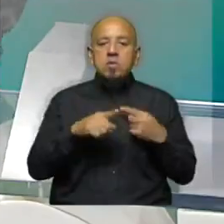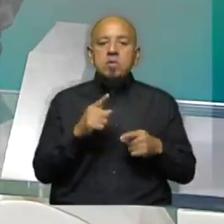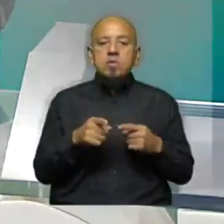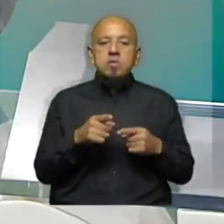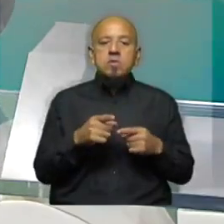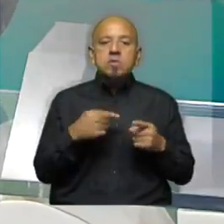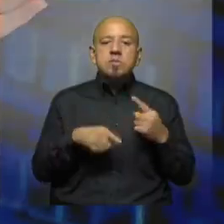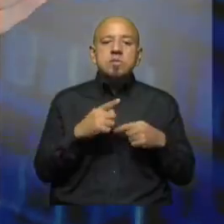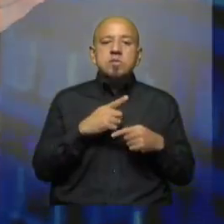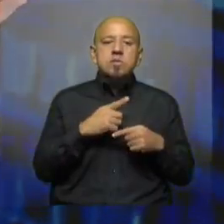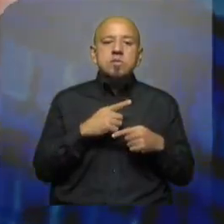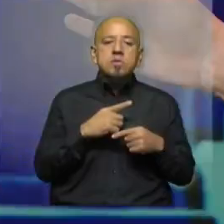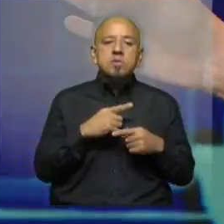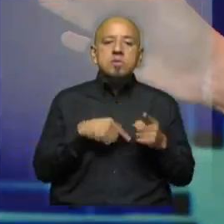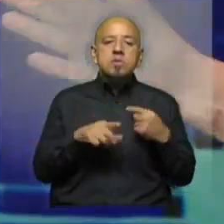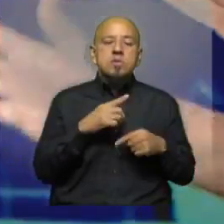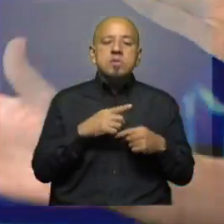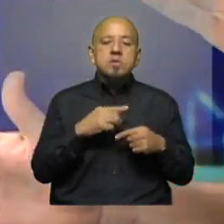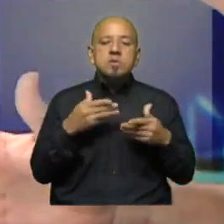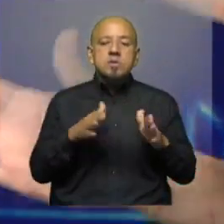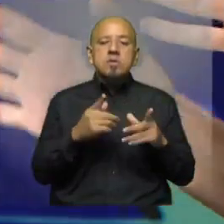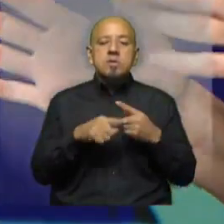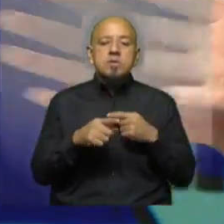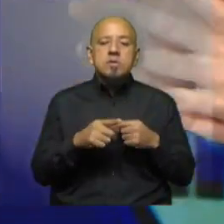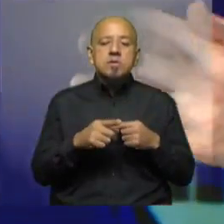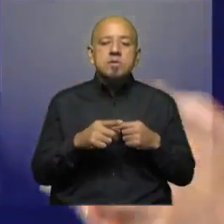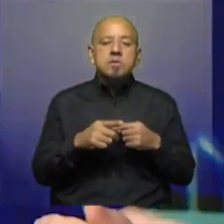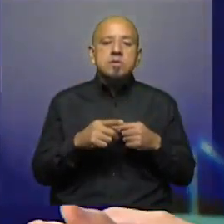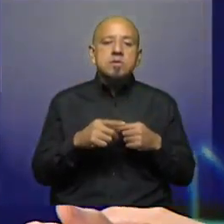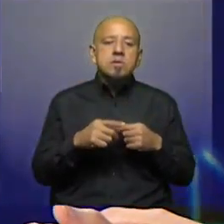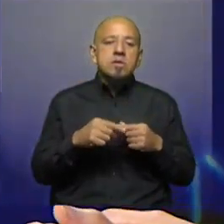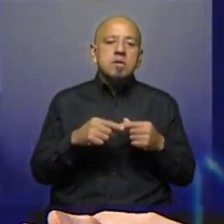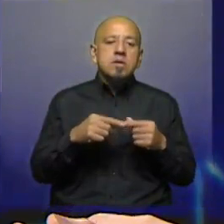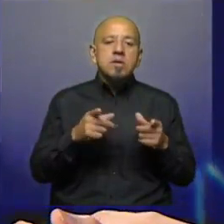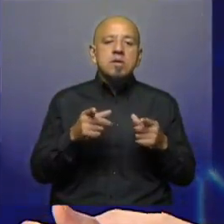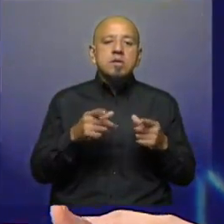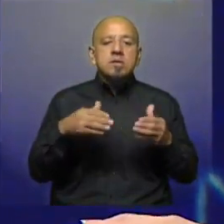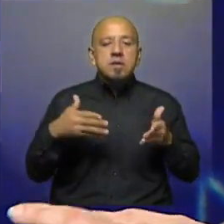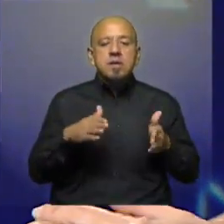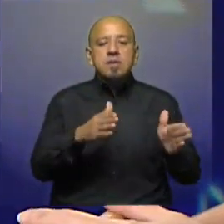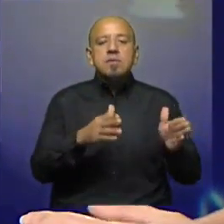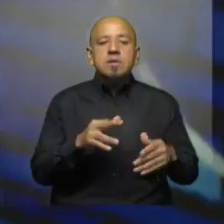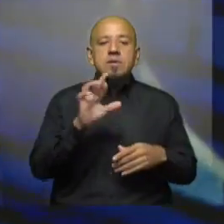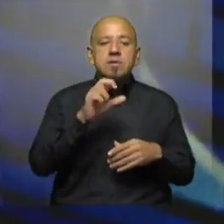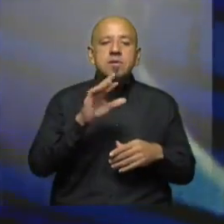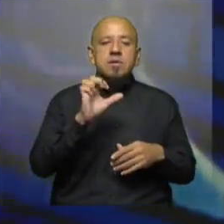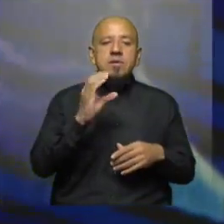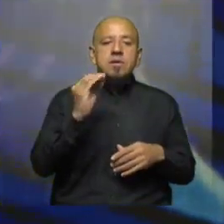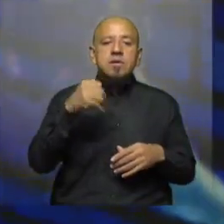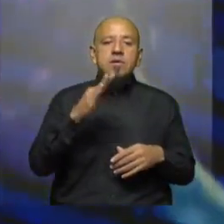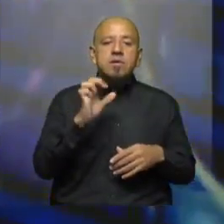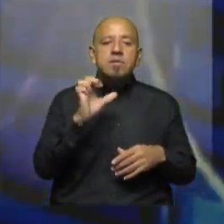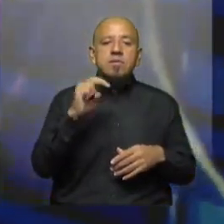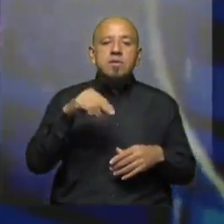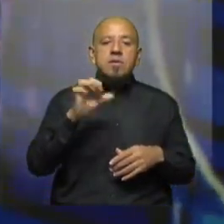el camino es la recompensa. El camino es la recompensa. ¿De quién te burlás? Mirá de quién te burlaste. Barney, mirá de quién